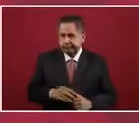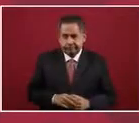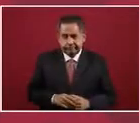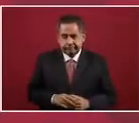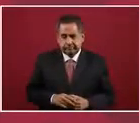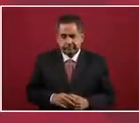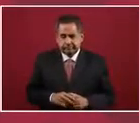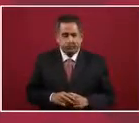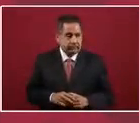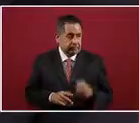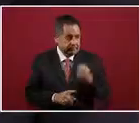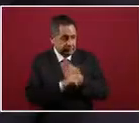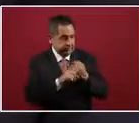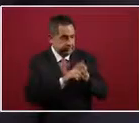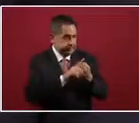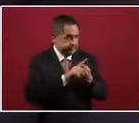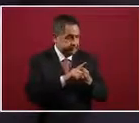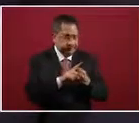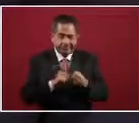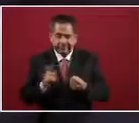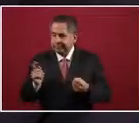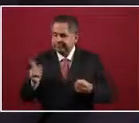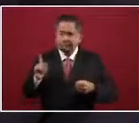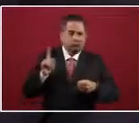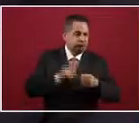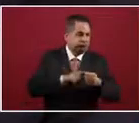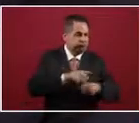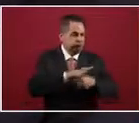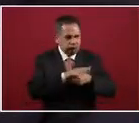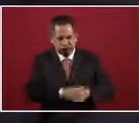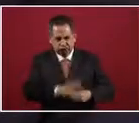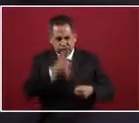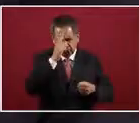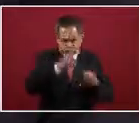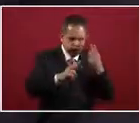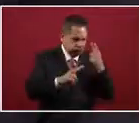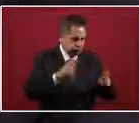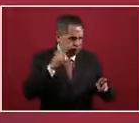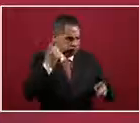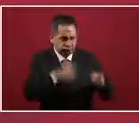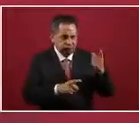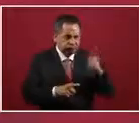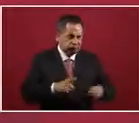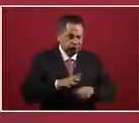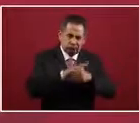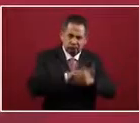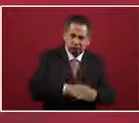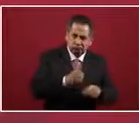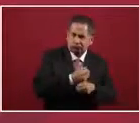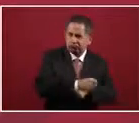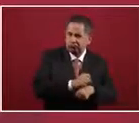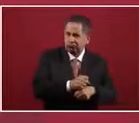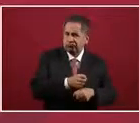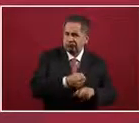a resolver problemas con medidas coercitivas, con el uso de la fuerza.